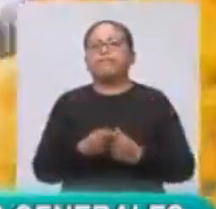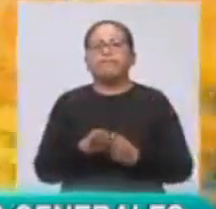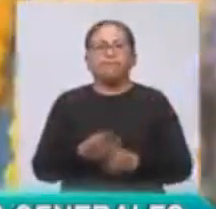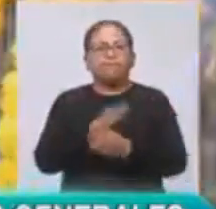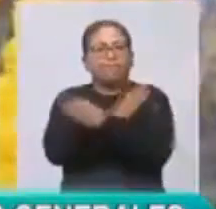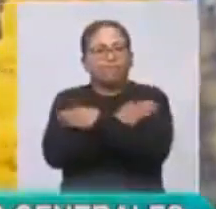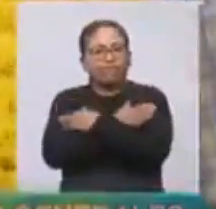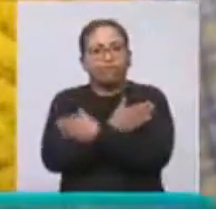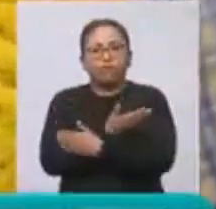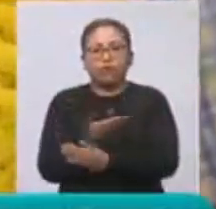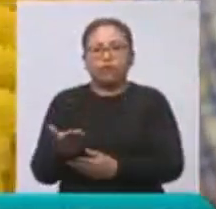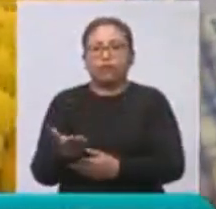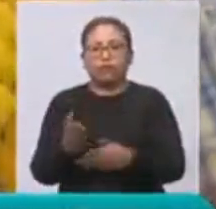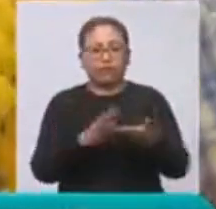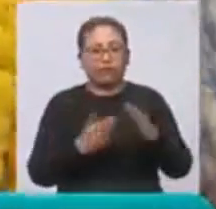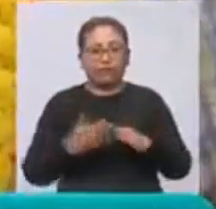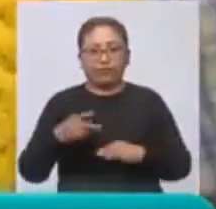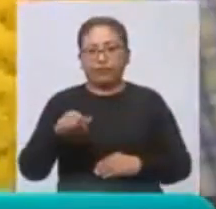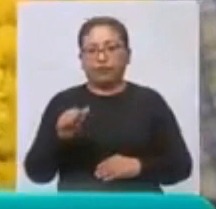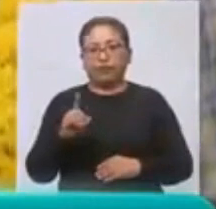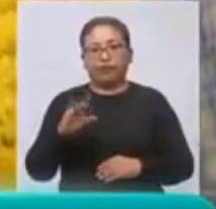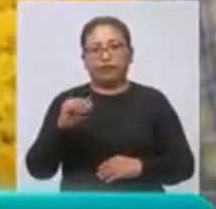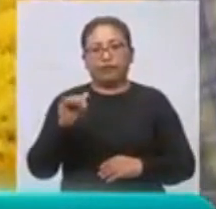la comunidad de Patcaya.